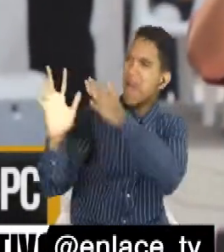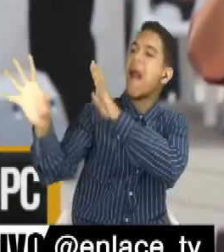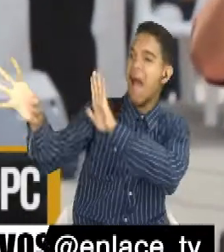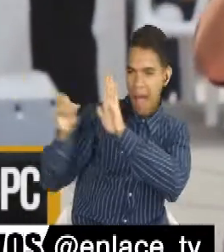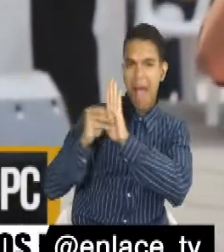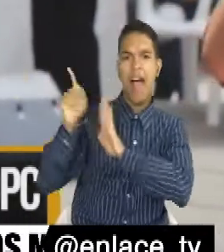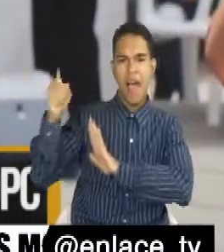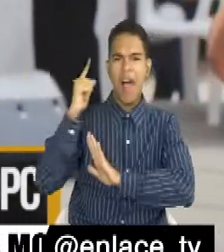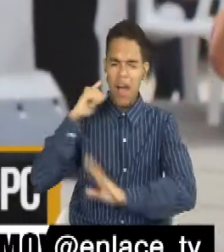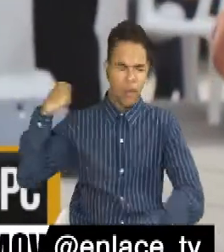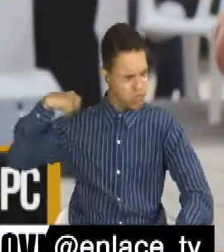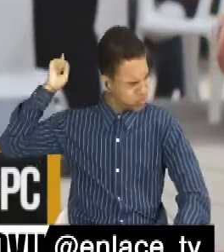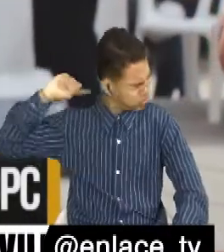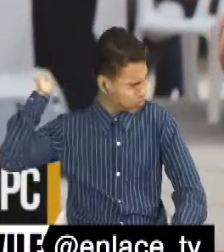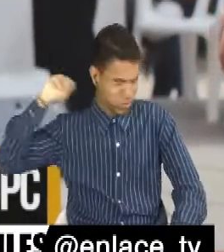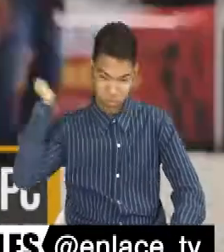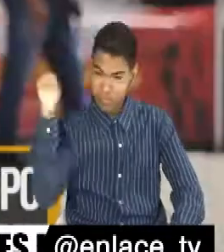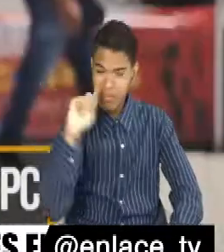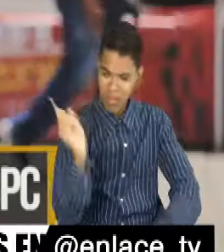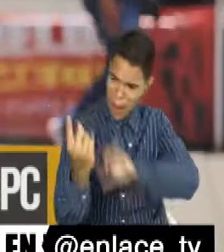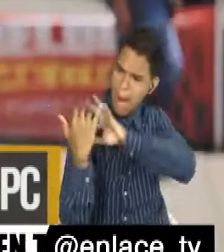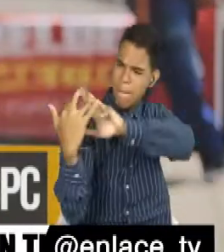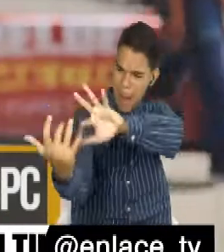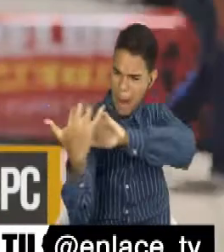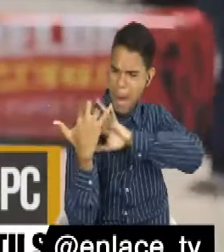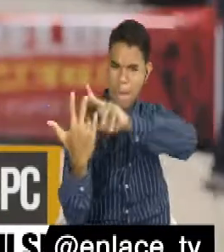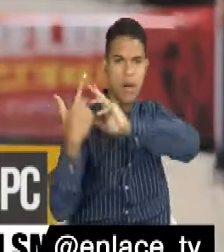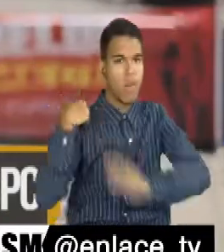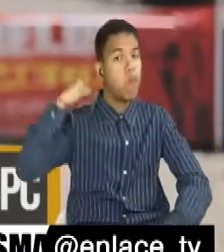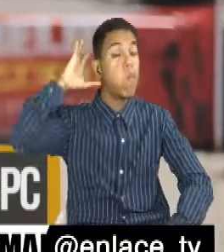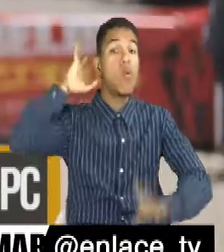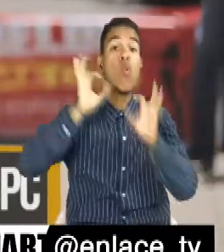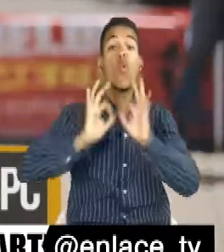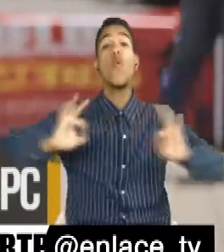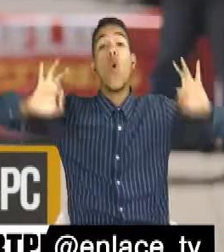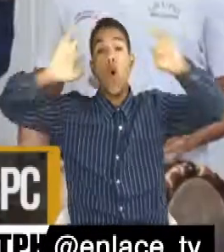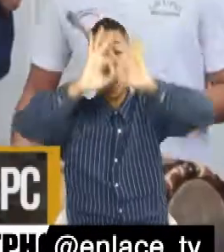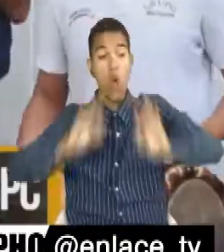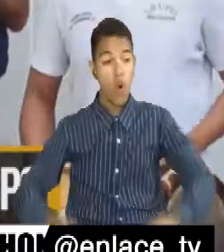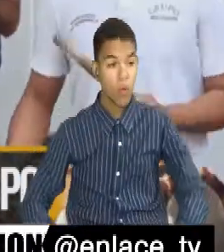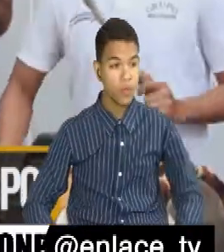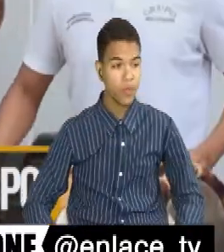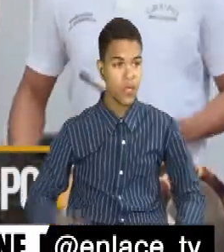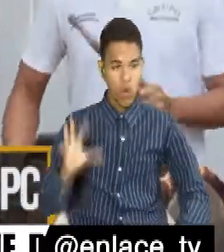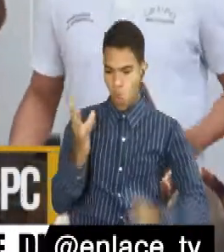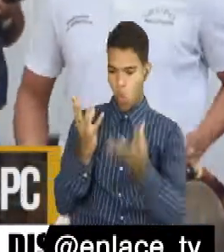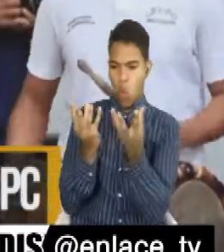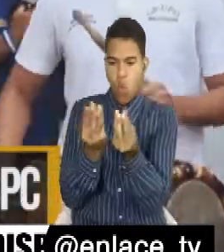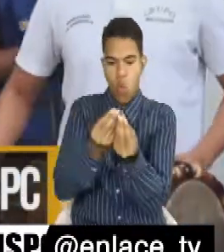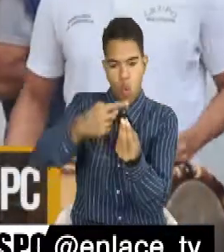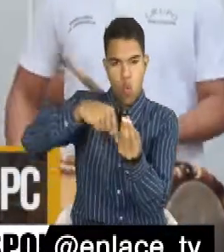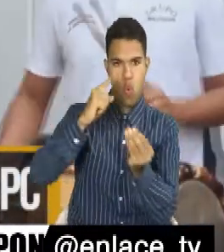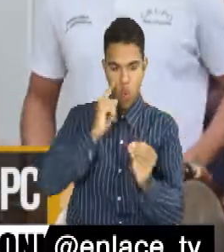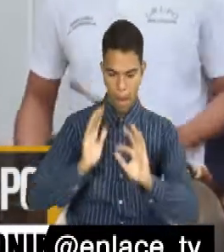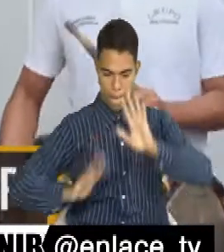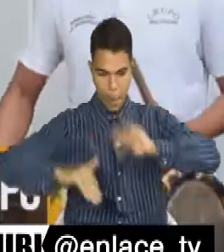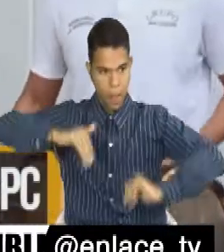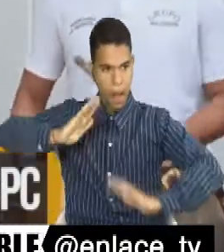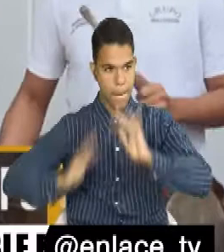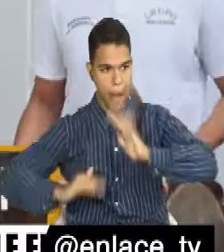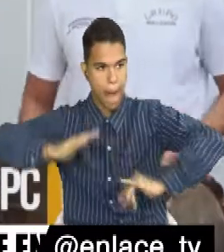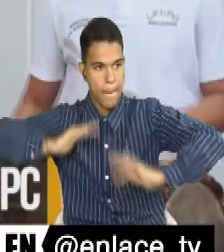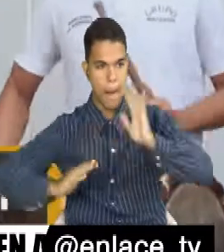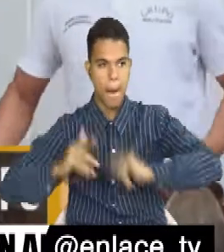más importante que está pasando en este momento en el país. Grupos de tamboras acompañaron este acto simbólico aquí en la plazoleta del Centro